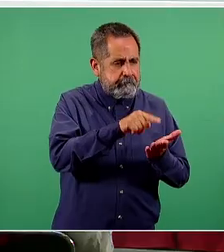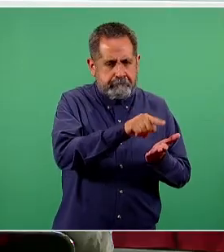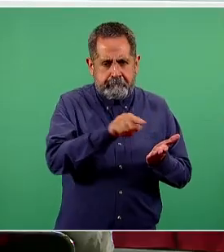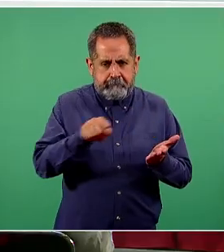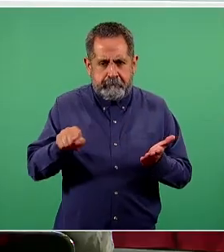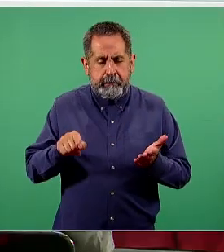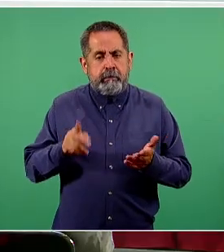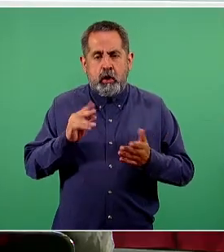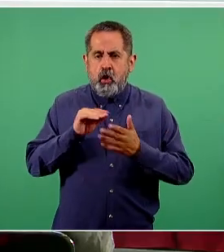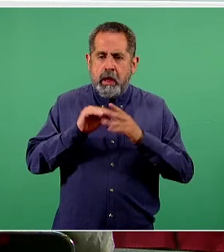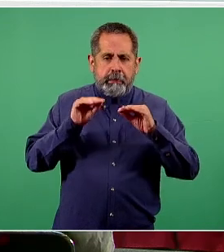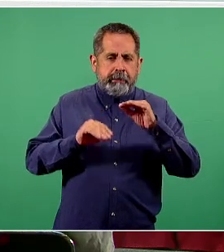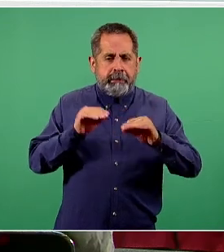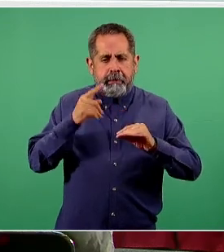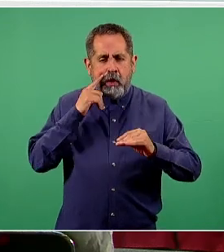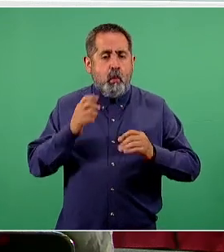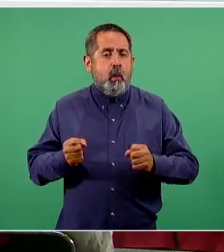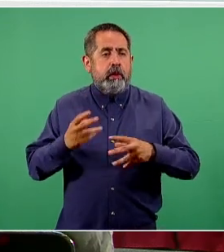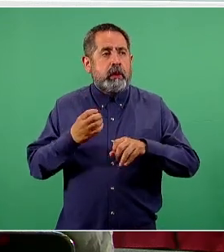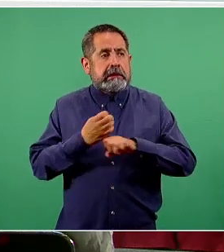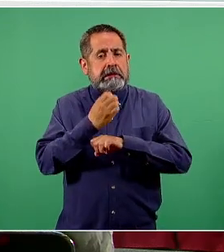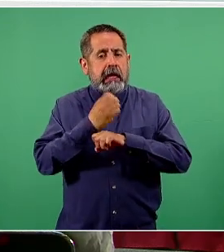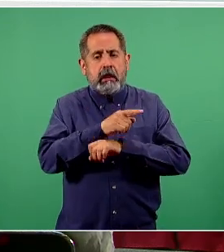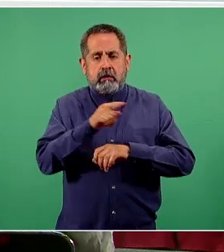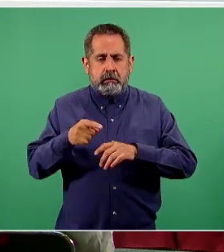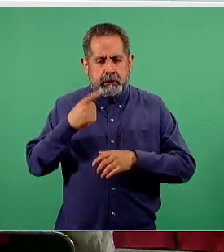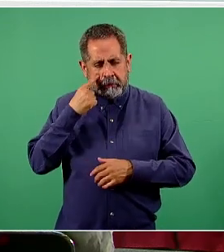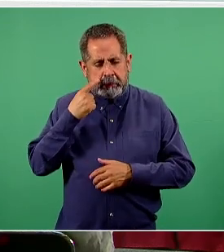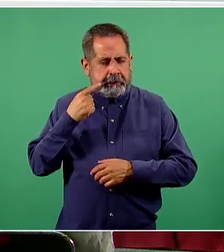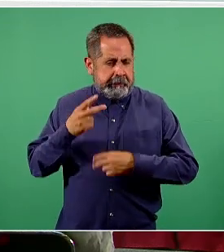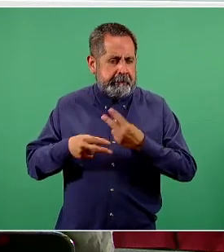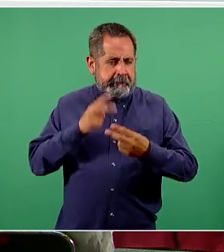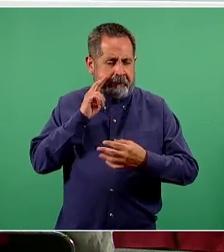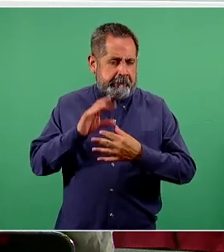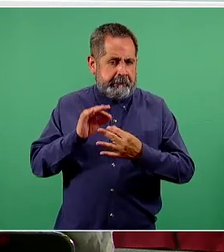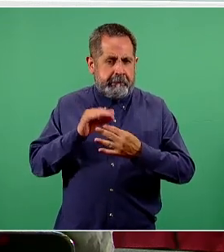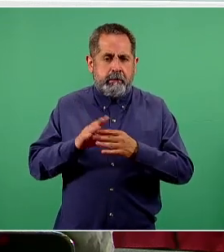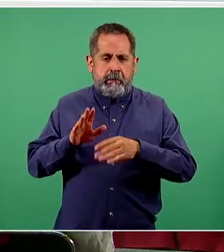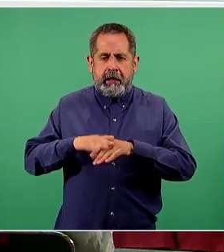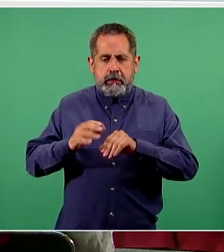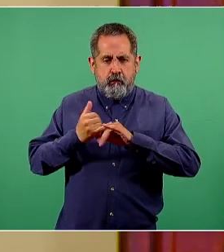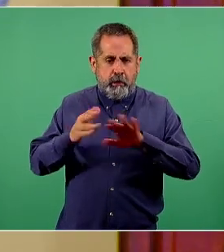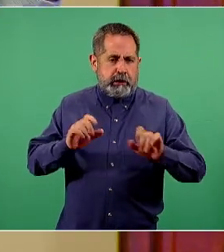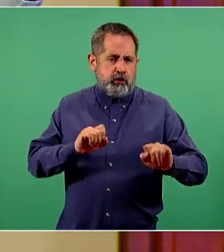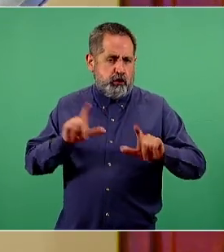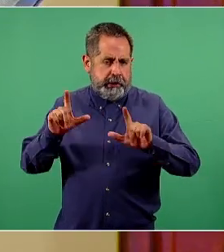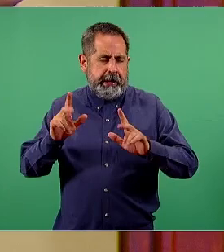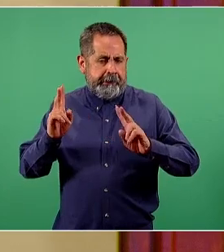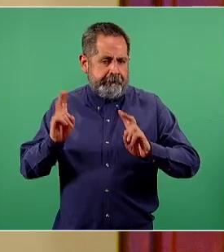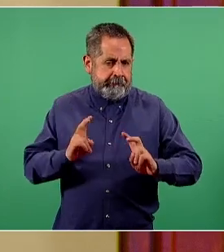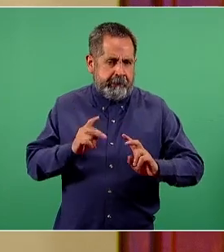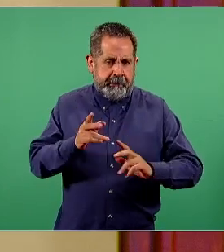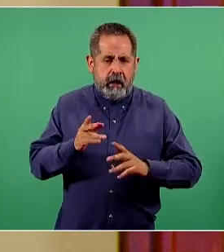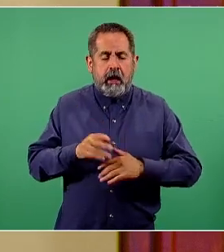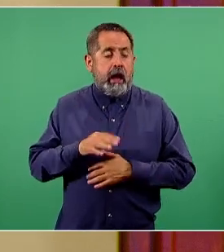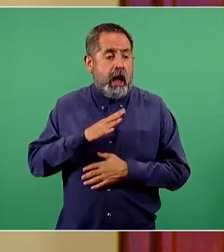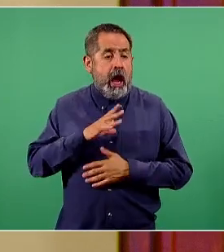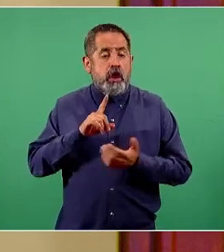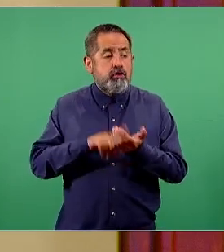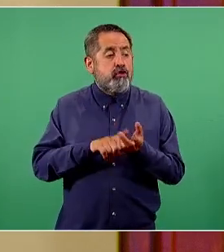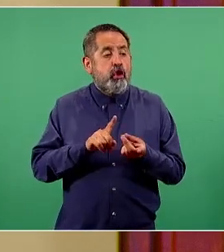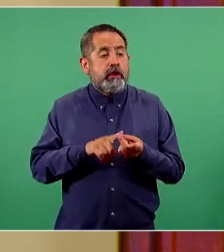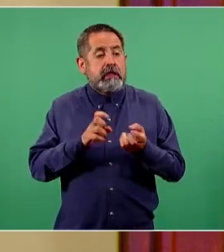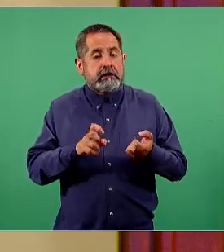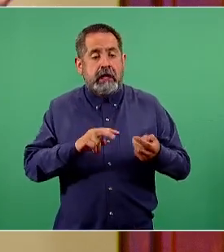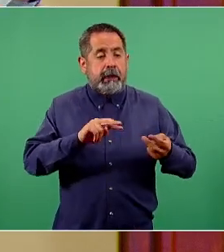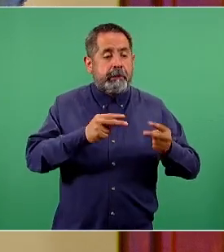también actualizamos para cada una de las entidades federativas. Ustedes van a encontrar la información donde se encuentran obviamente